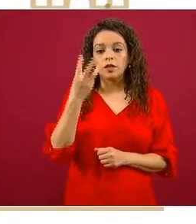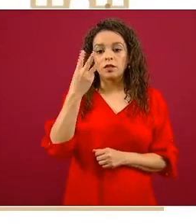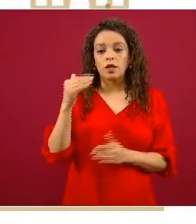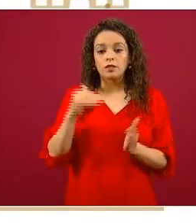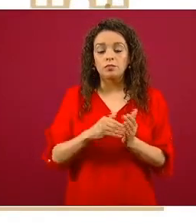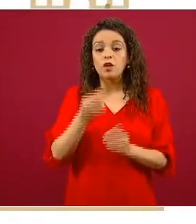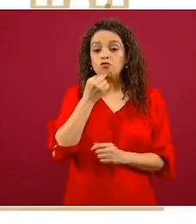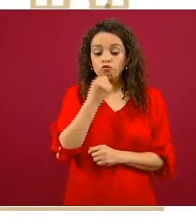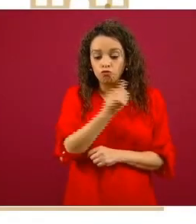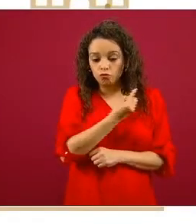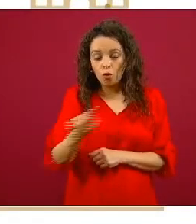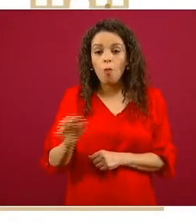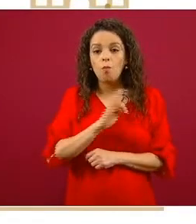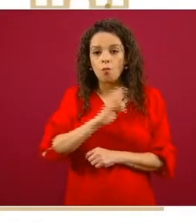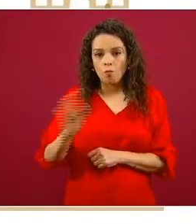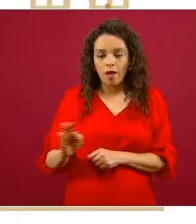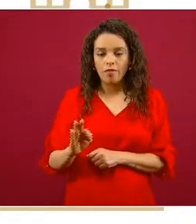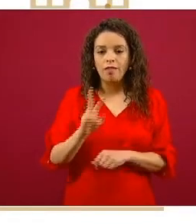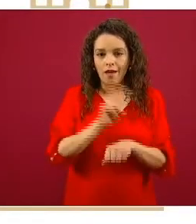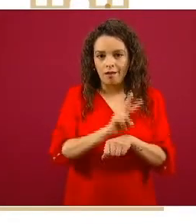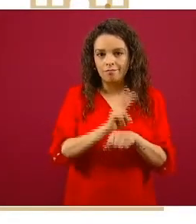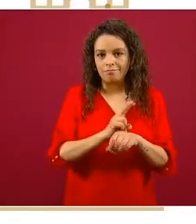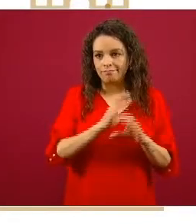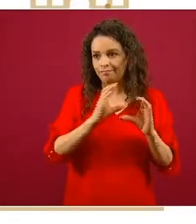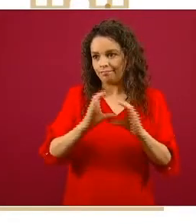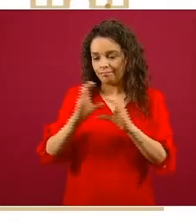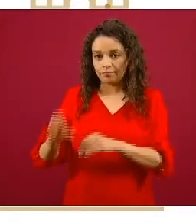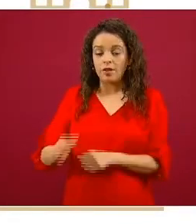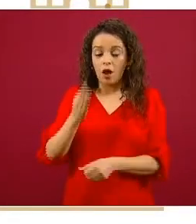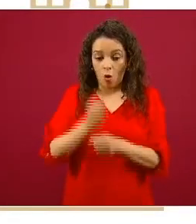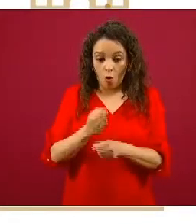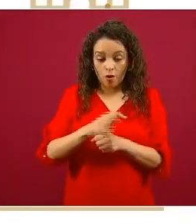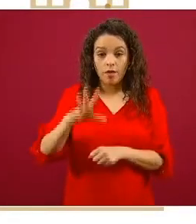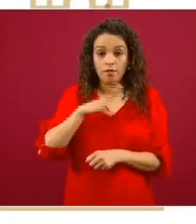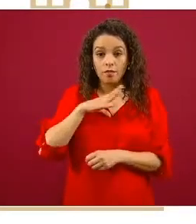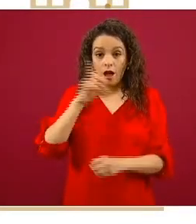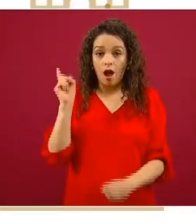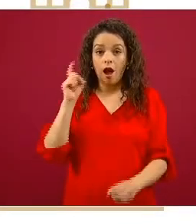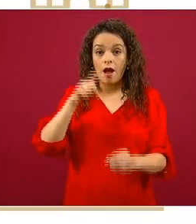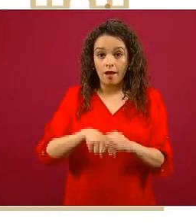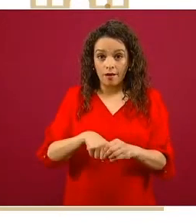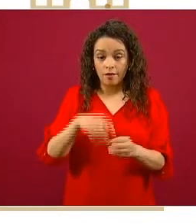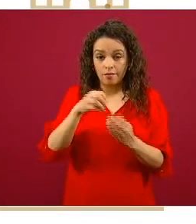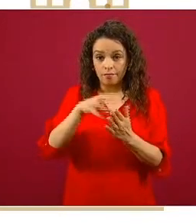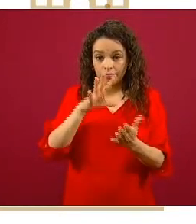253,000 chicos y chicas. Actualmente tenemos inscritos